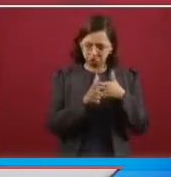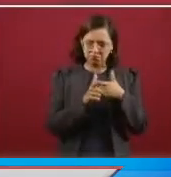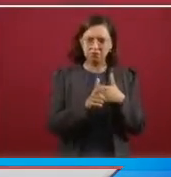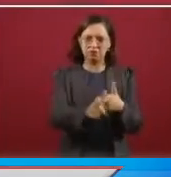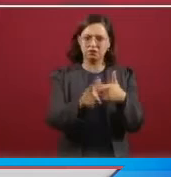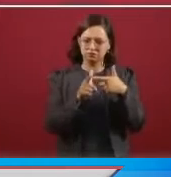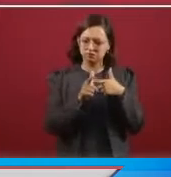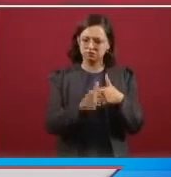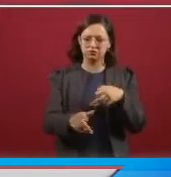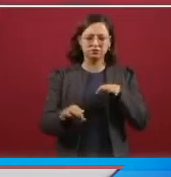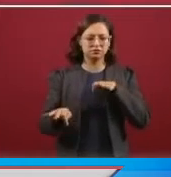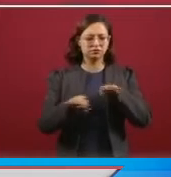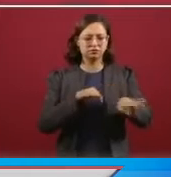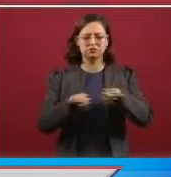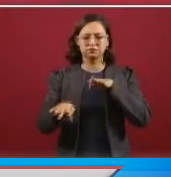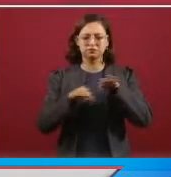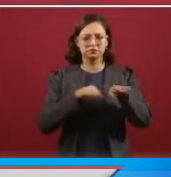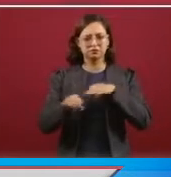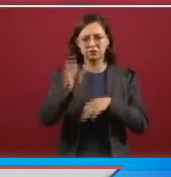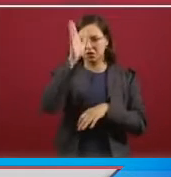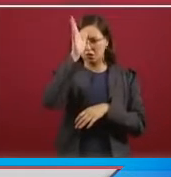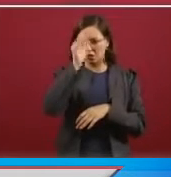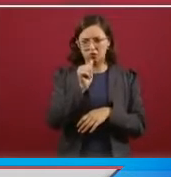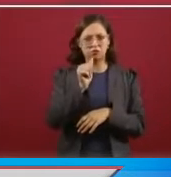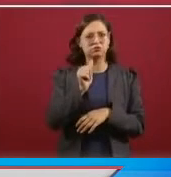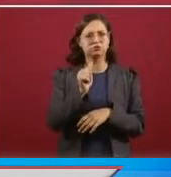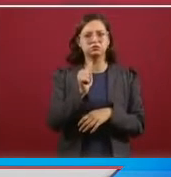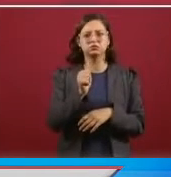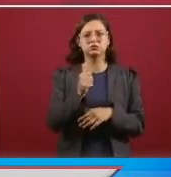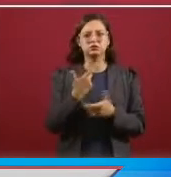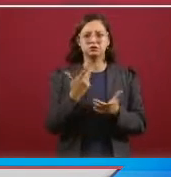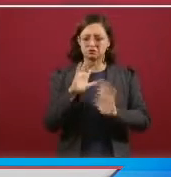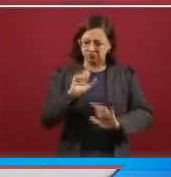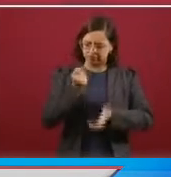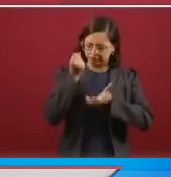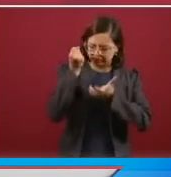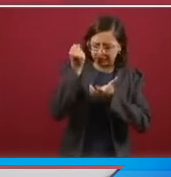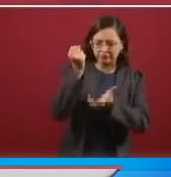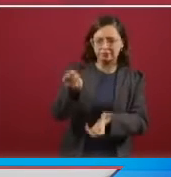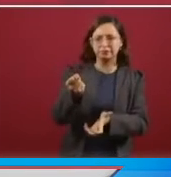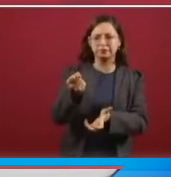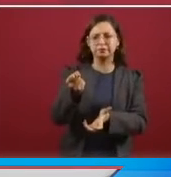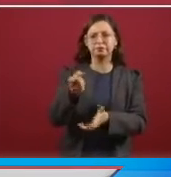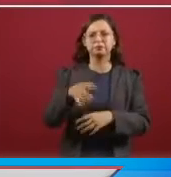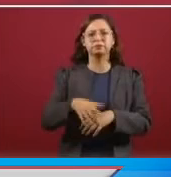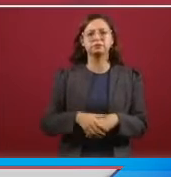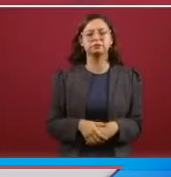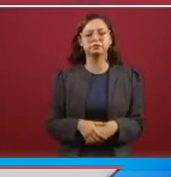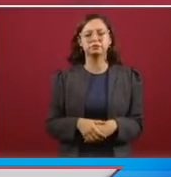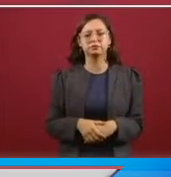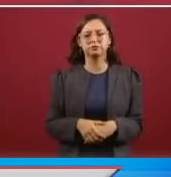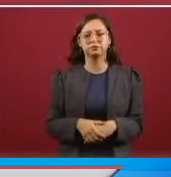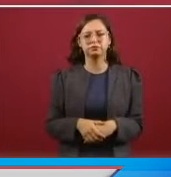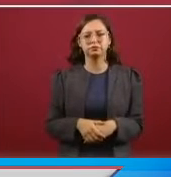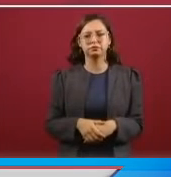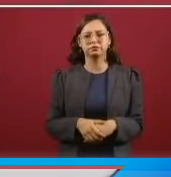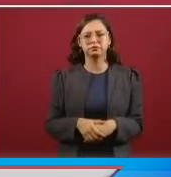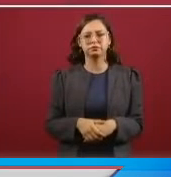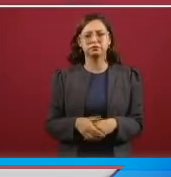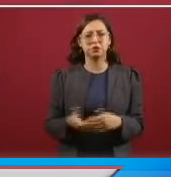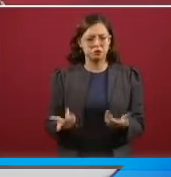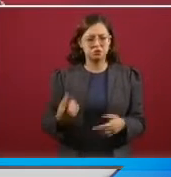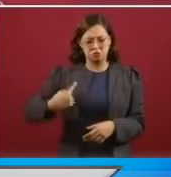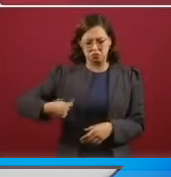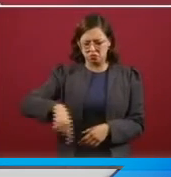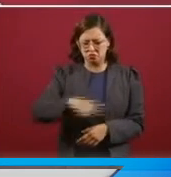avances. El gobierno del presidente Andrés Manuel López Obrador tiene interés y además de ser una prioridad la localización de los jóvenes, es un asunto